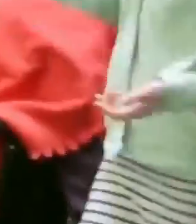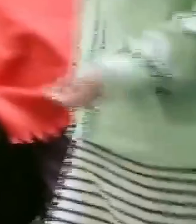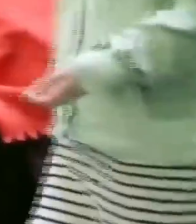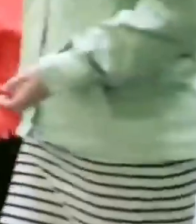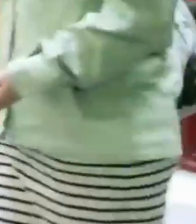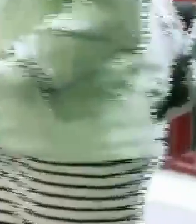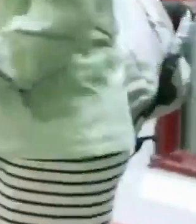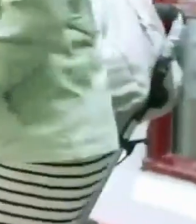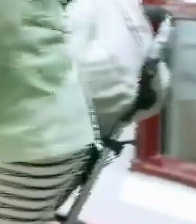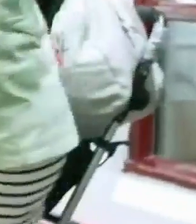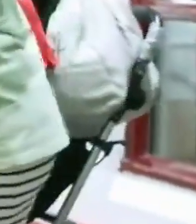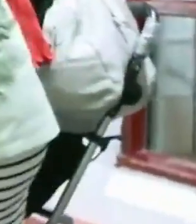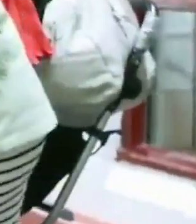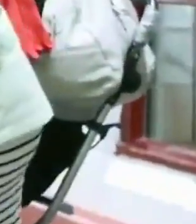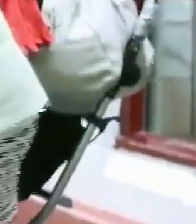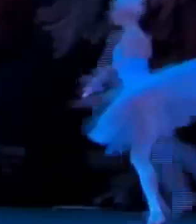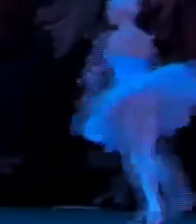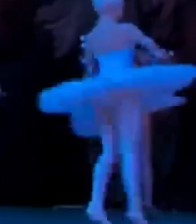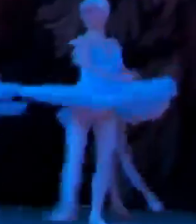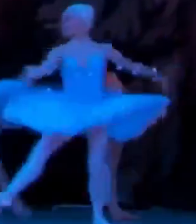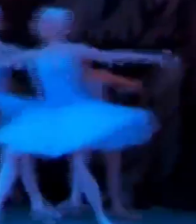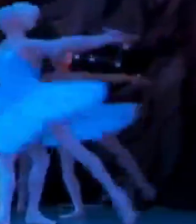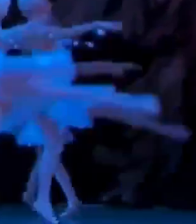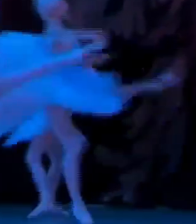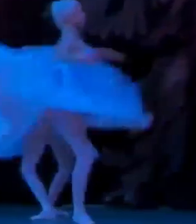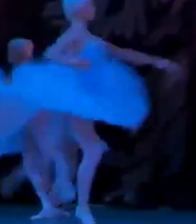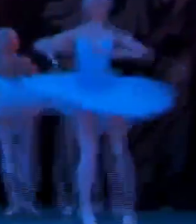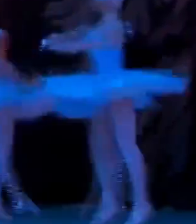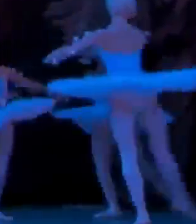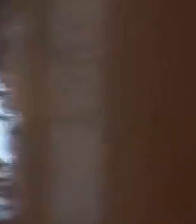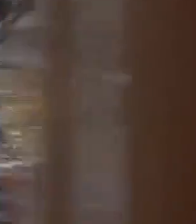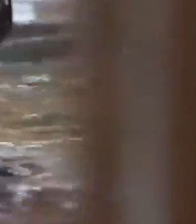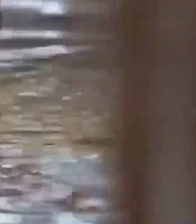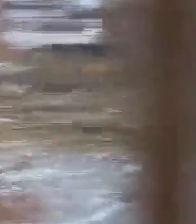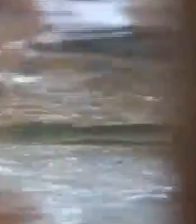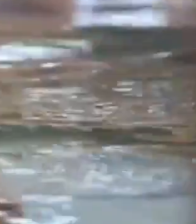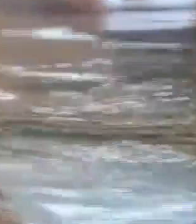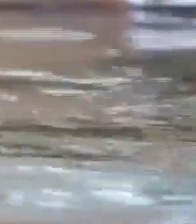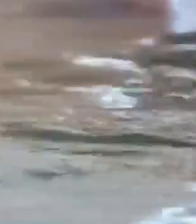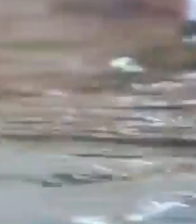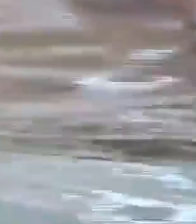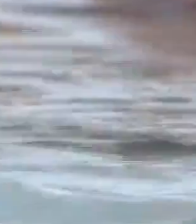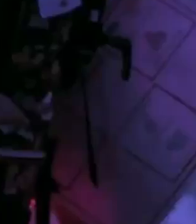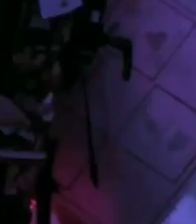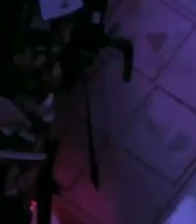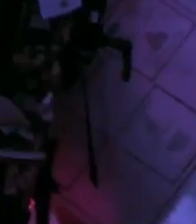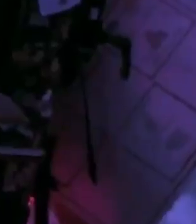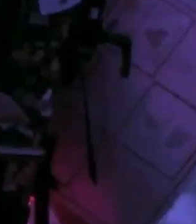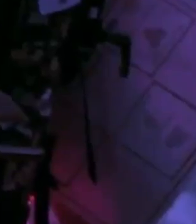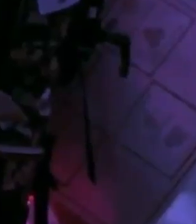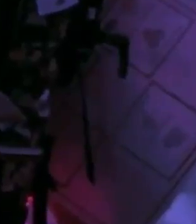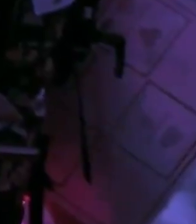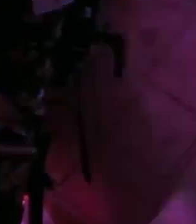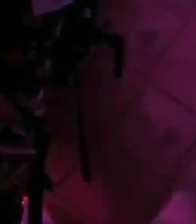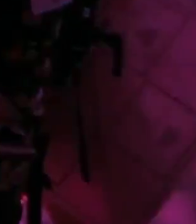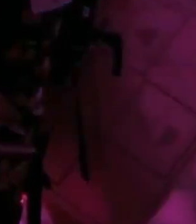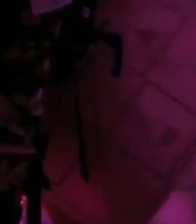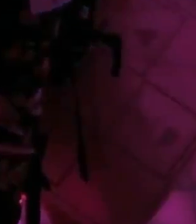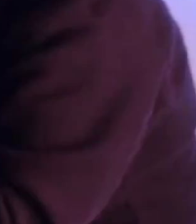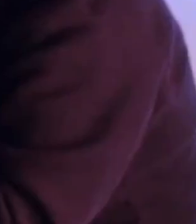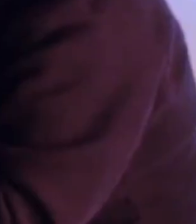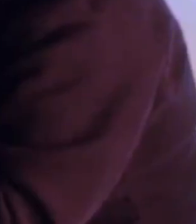algunos terapeutas recomiendan escuchar esta pieza musical del compositor Maurice Ravel, sobre todo a las personas que sufren de algún daño